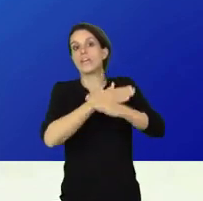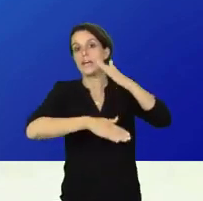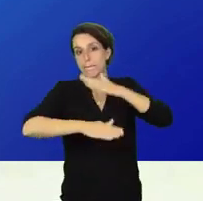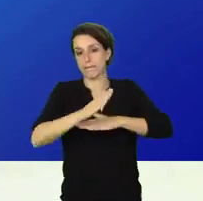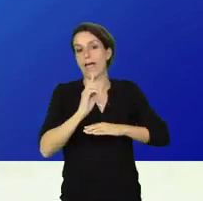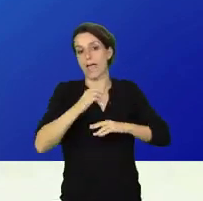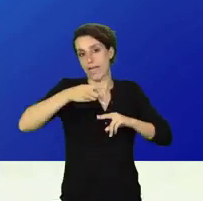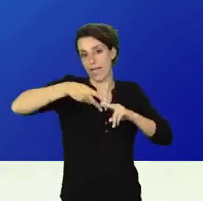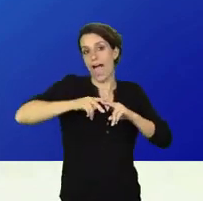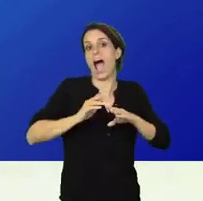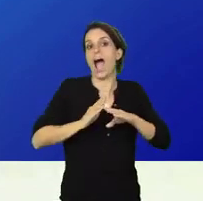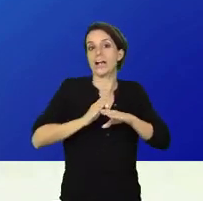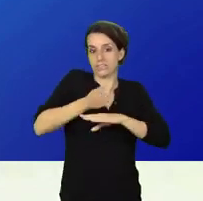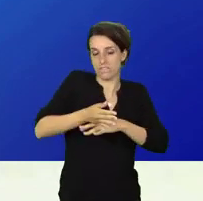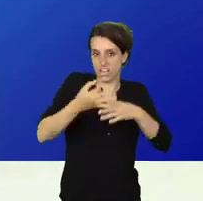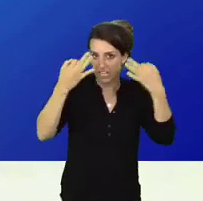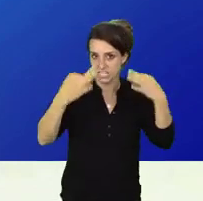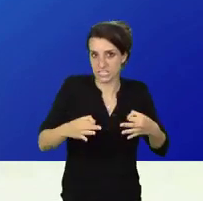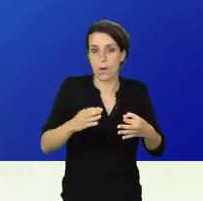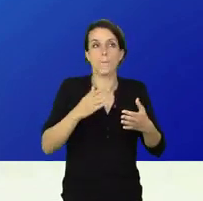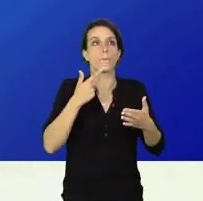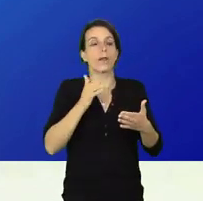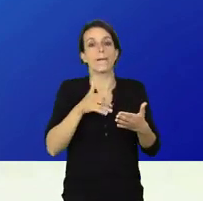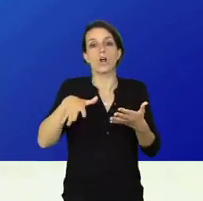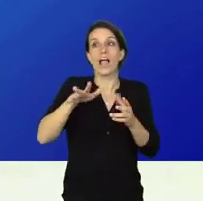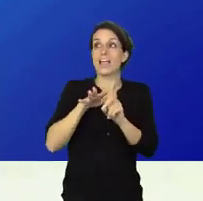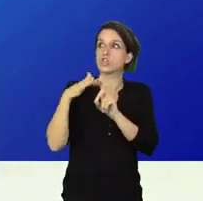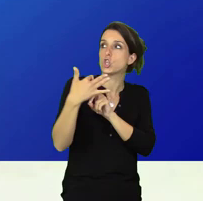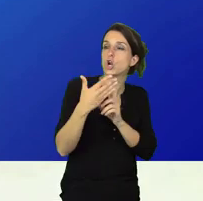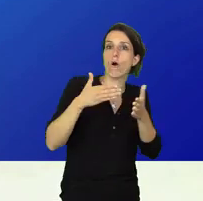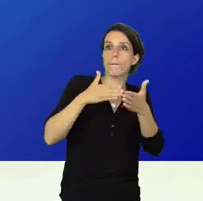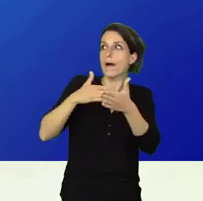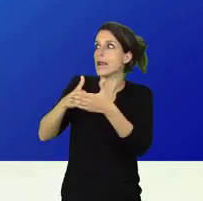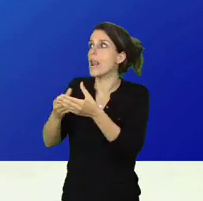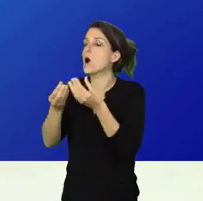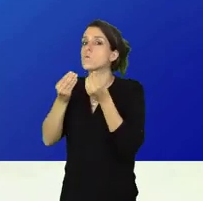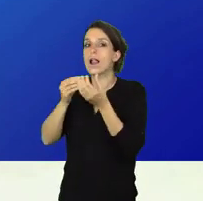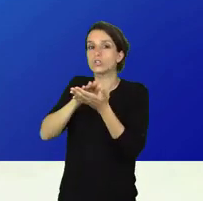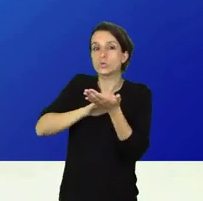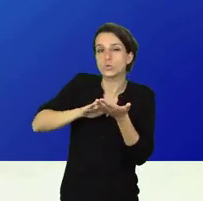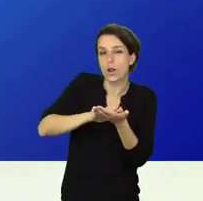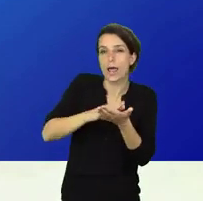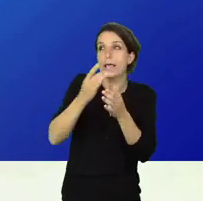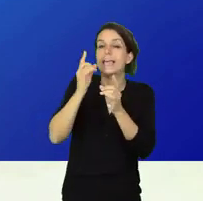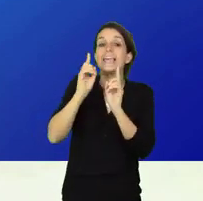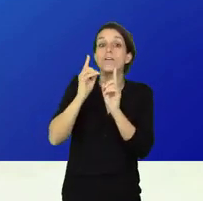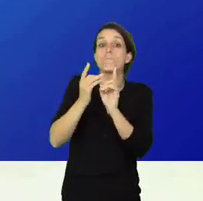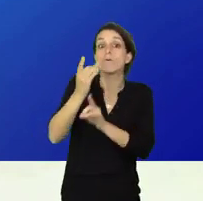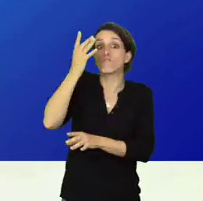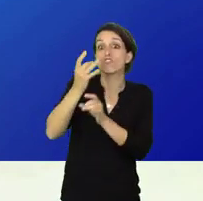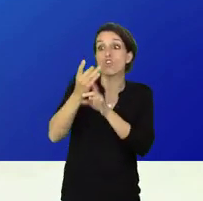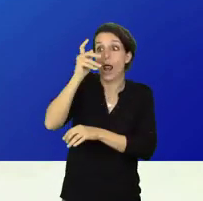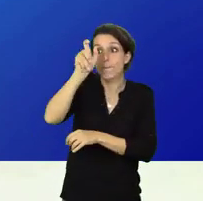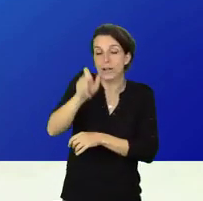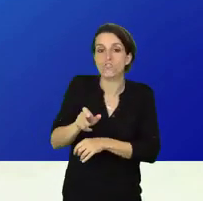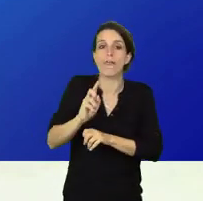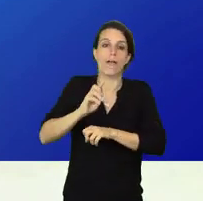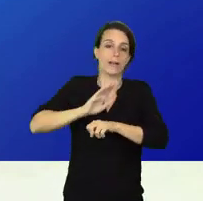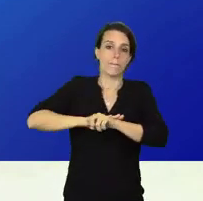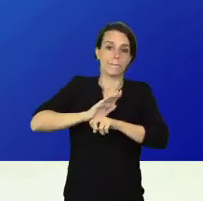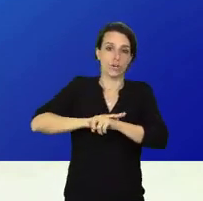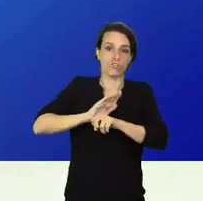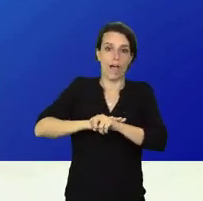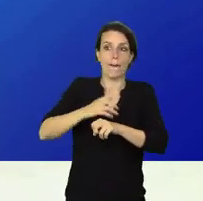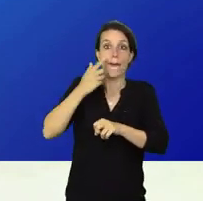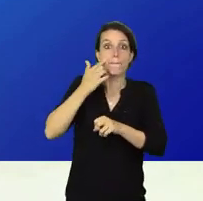social, entender la idea de barreras en el entorno y de cómo los profesionales en su desarrollo profesional